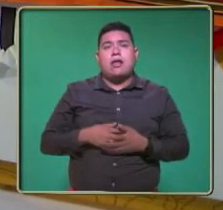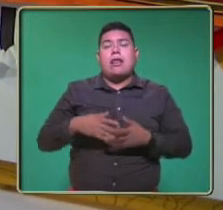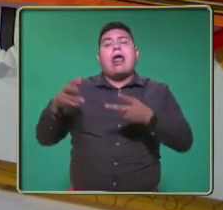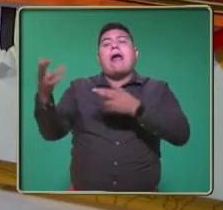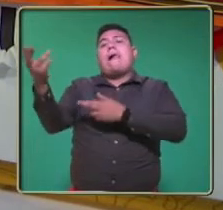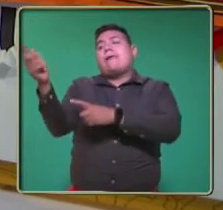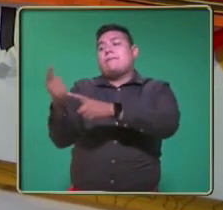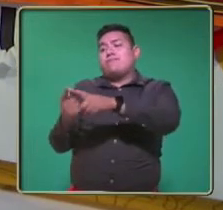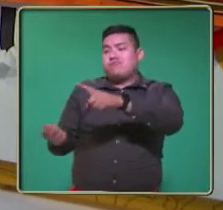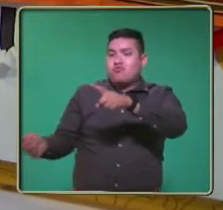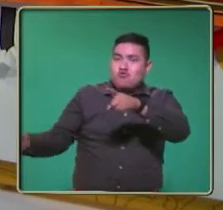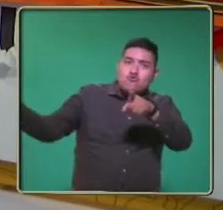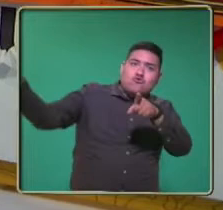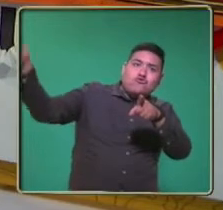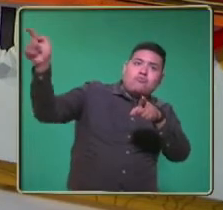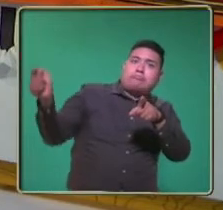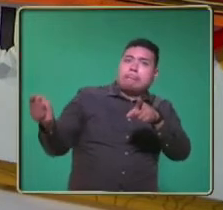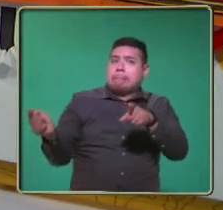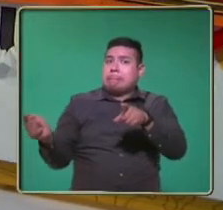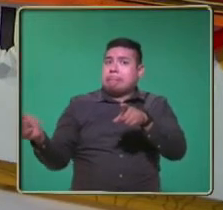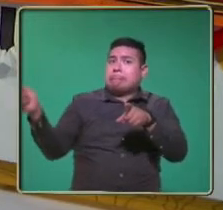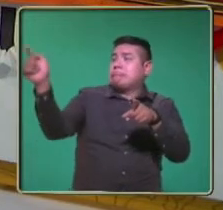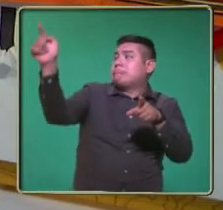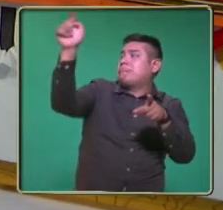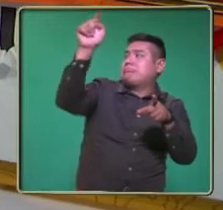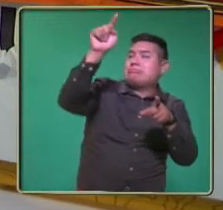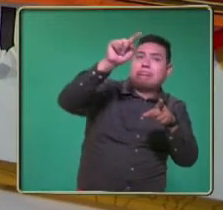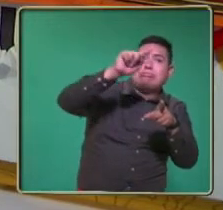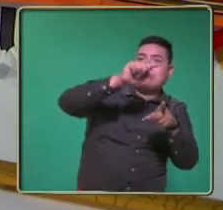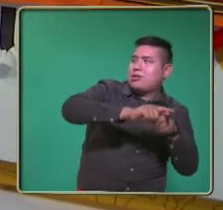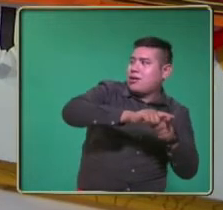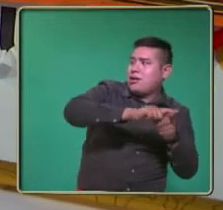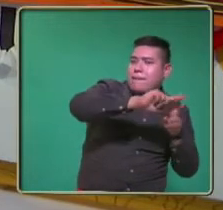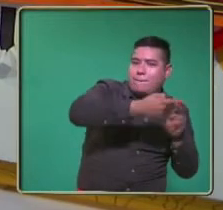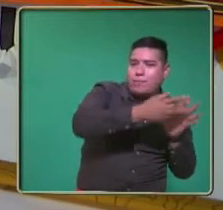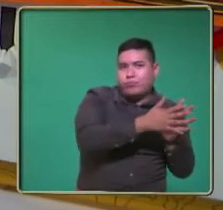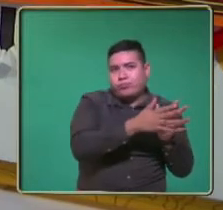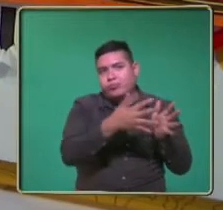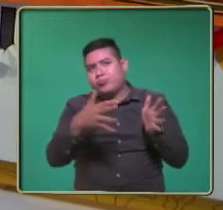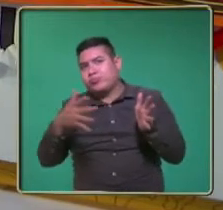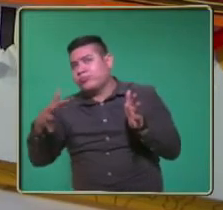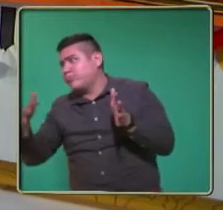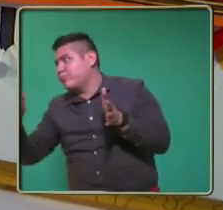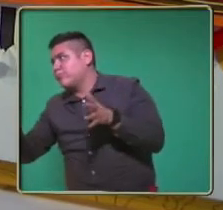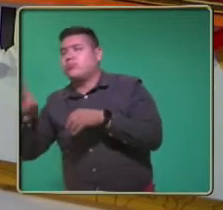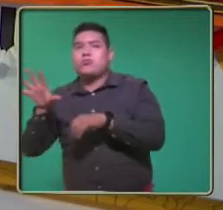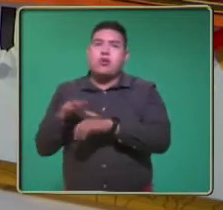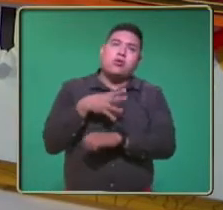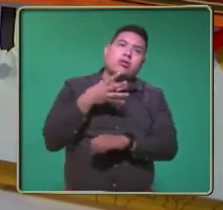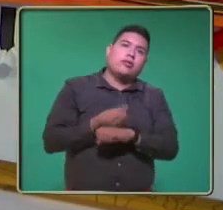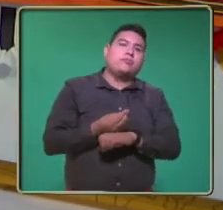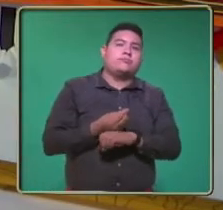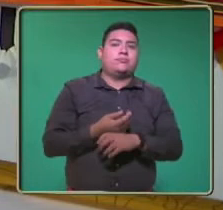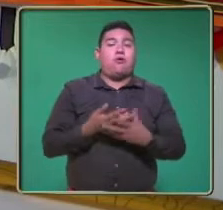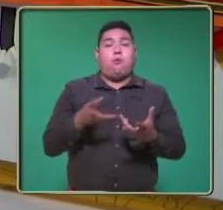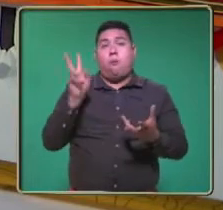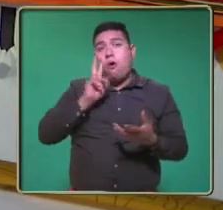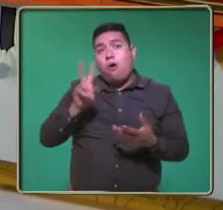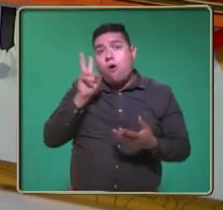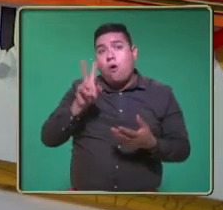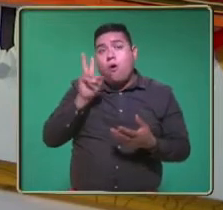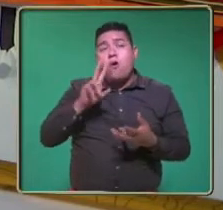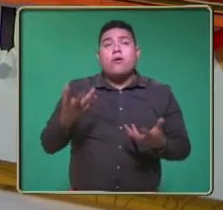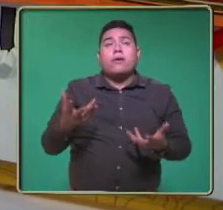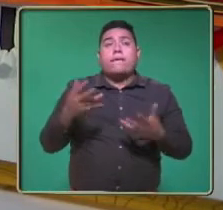comenzar el proceso de duelo que comenzamos. Entonces, como verá, teníamos que dar